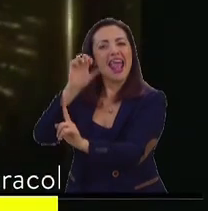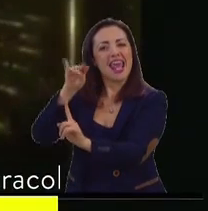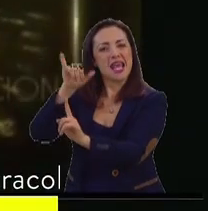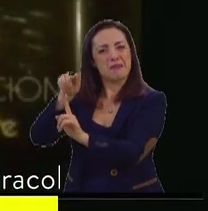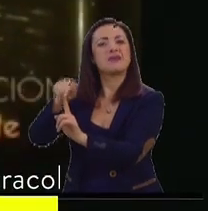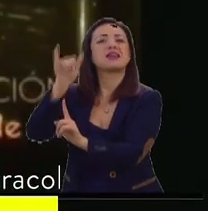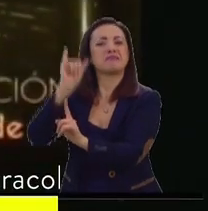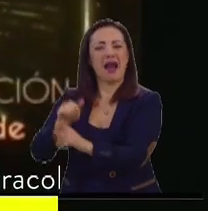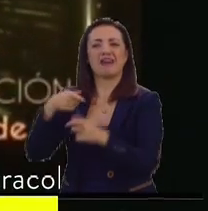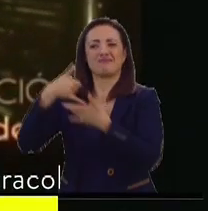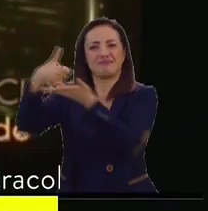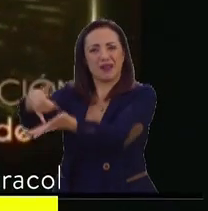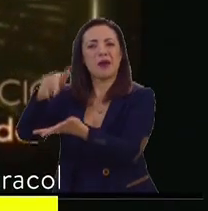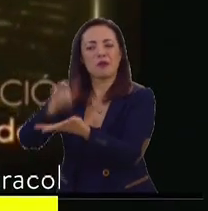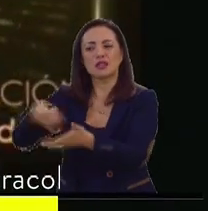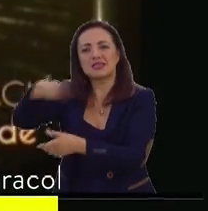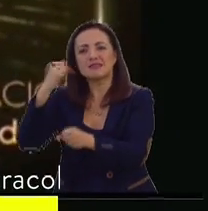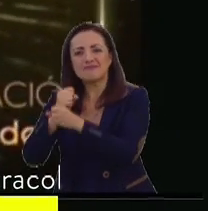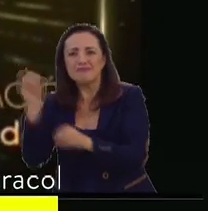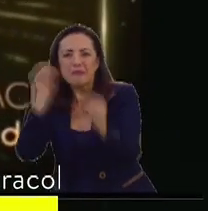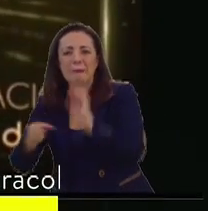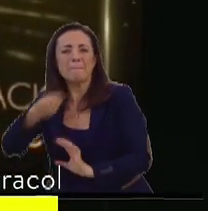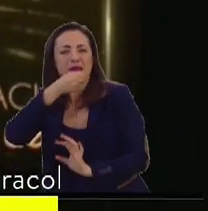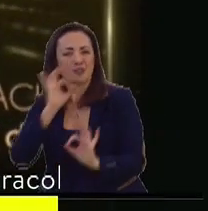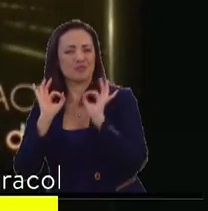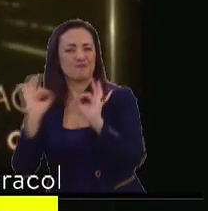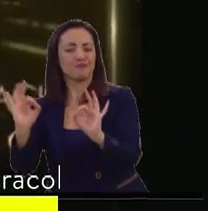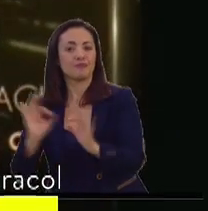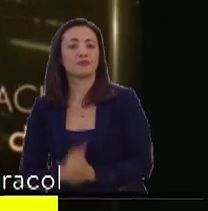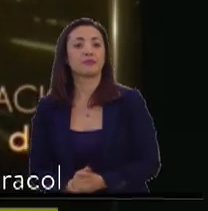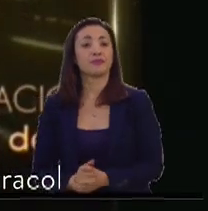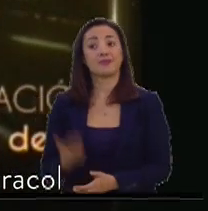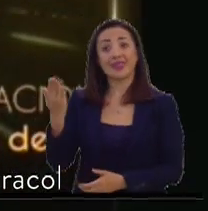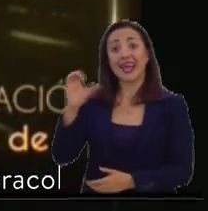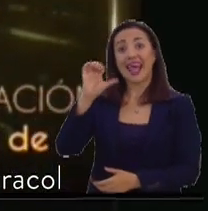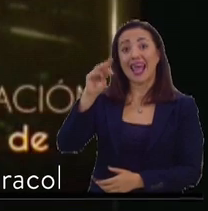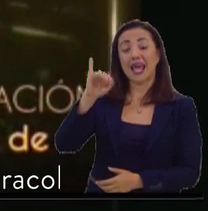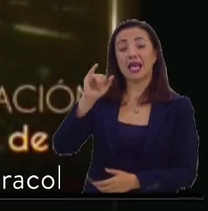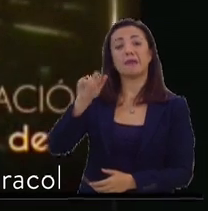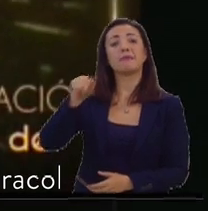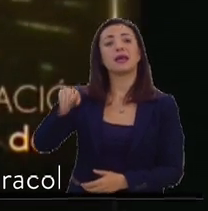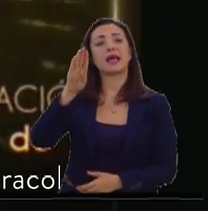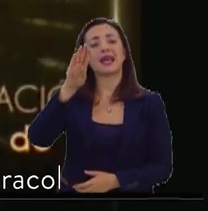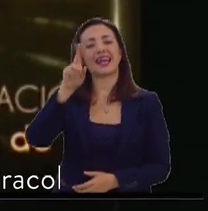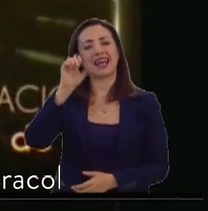quienes hicieron posible este gran trabajo periodístico. Amy Ramírez Burgos, de Noticias Caracol.